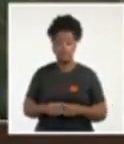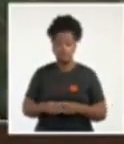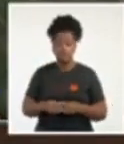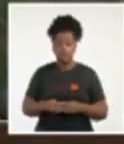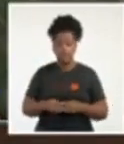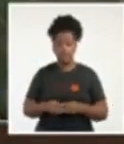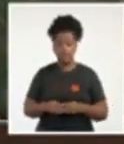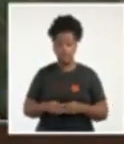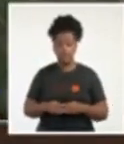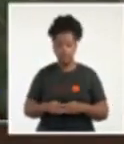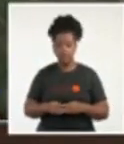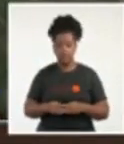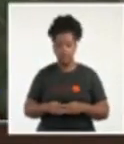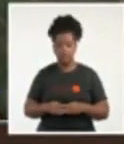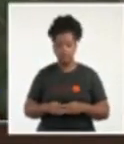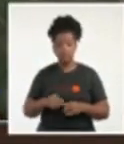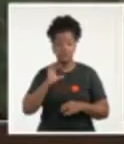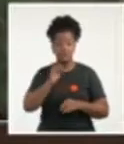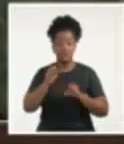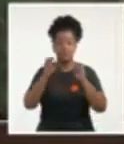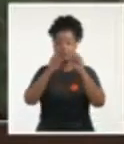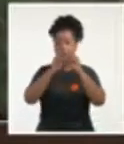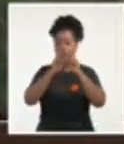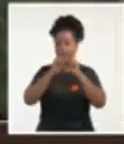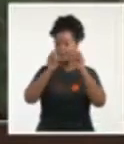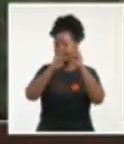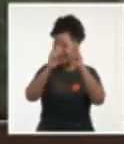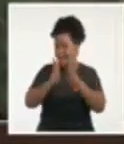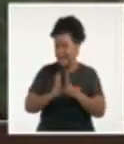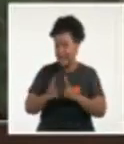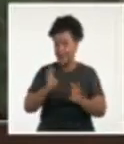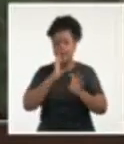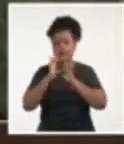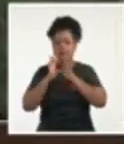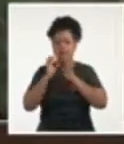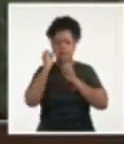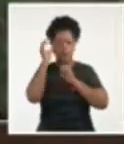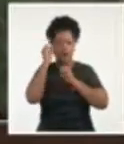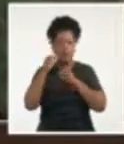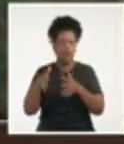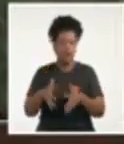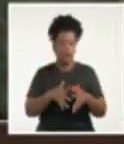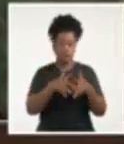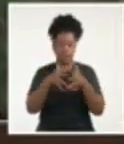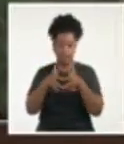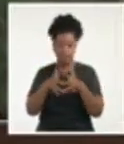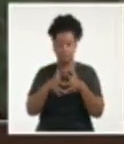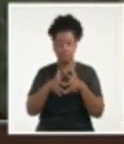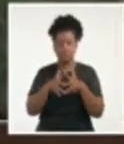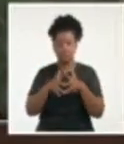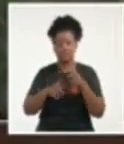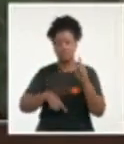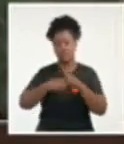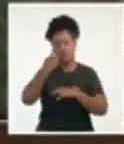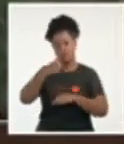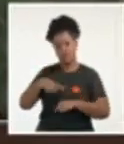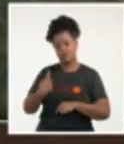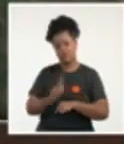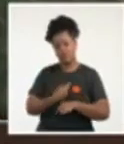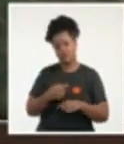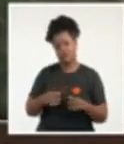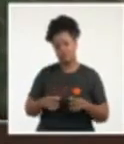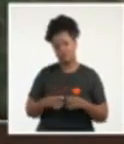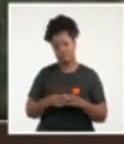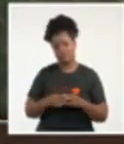Entonces, esas campañas, esa manera de actuar está de esa forma. ¿Y eso en dónde entra, en dónde encuentra mayor